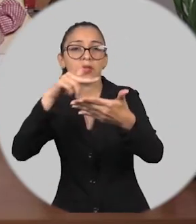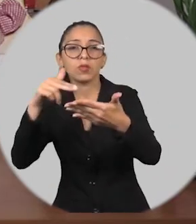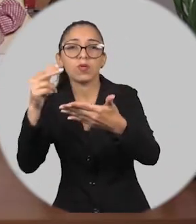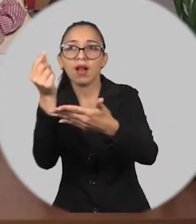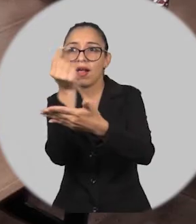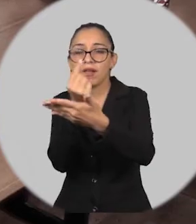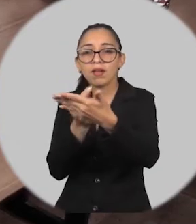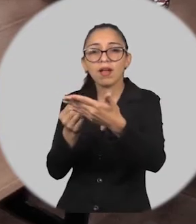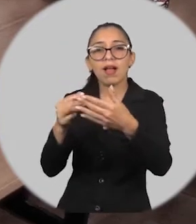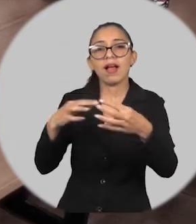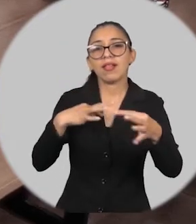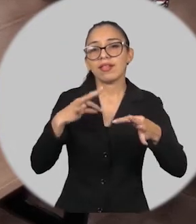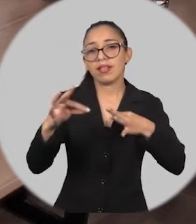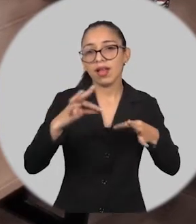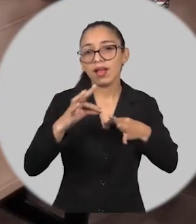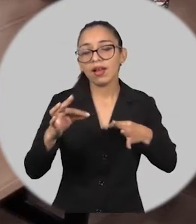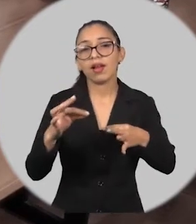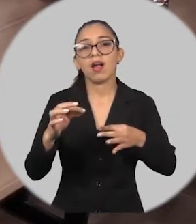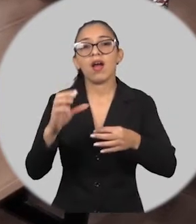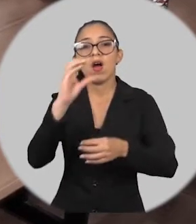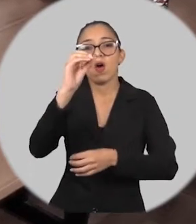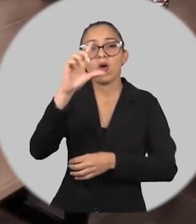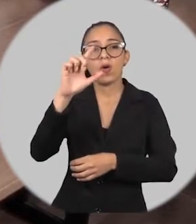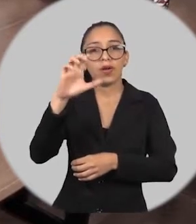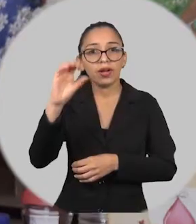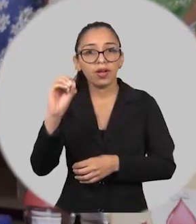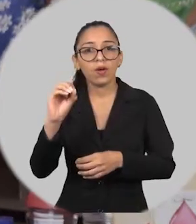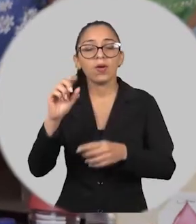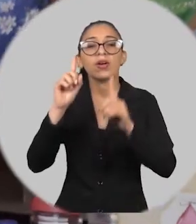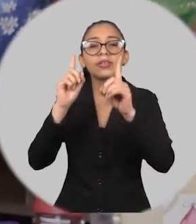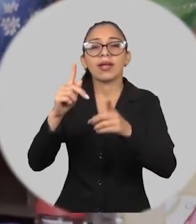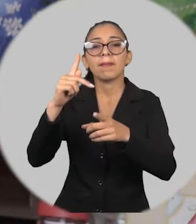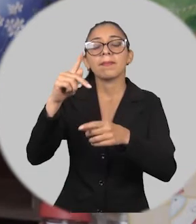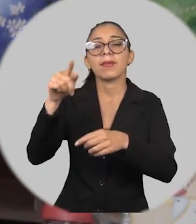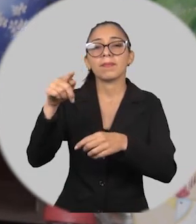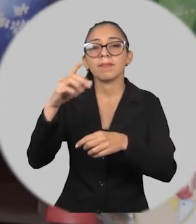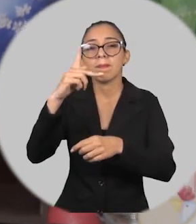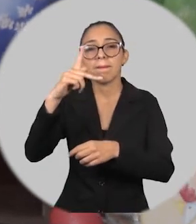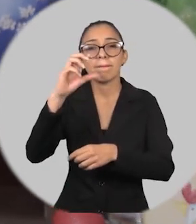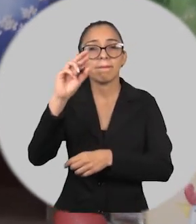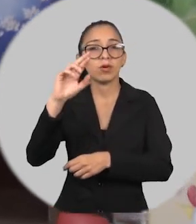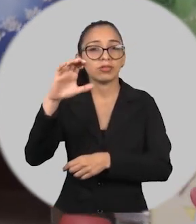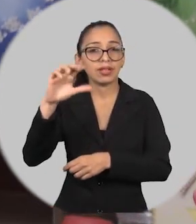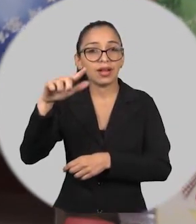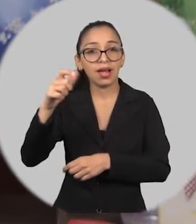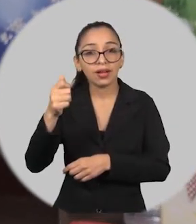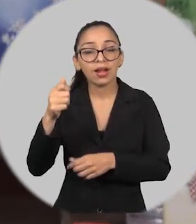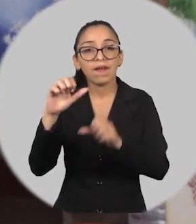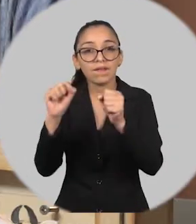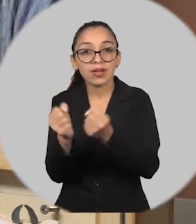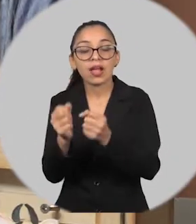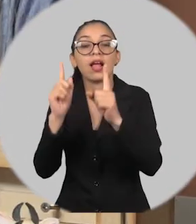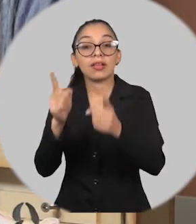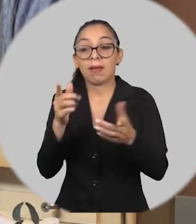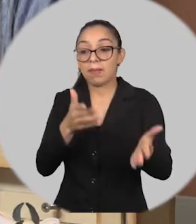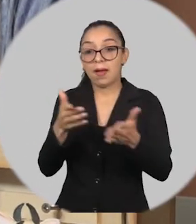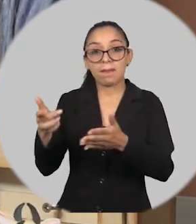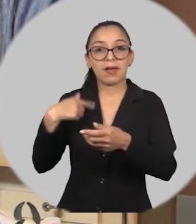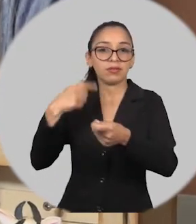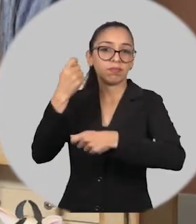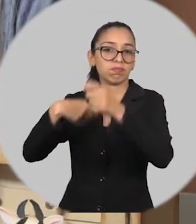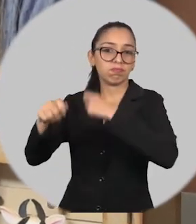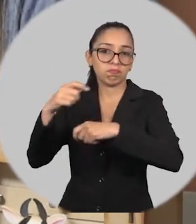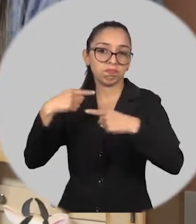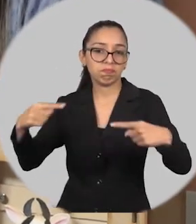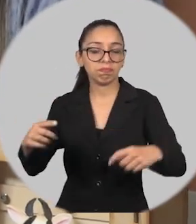sobre tela, óleos, modelados en porcelana fría, y aparte tengo los productos a la venta. Yo trabajé